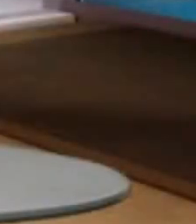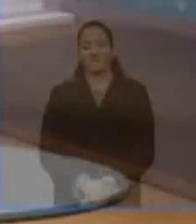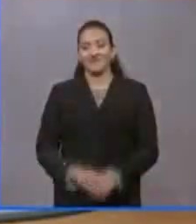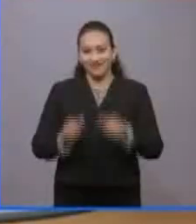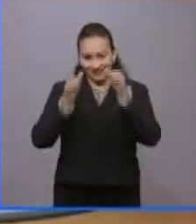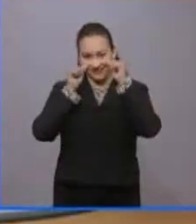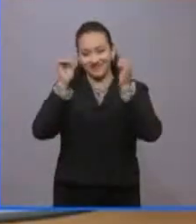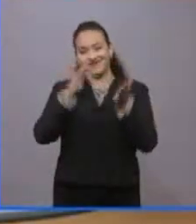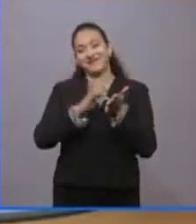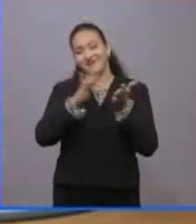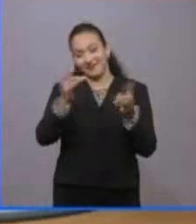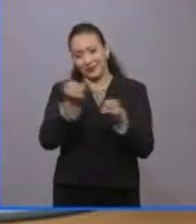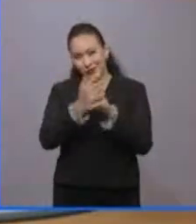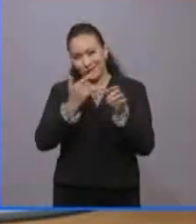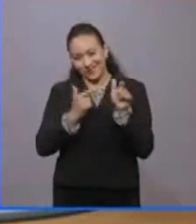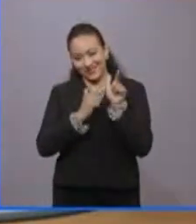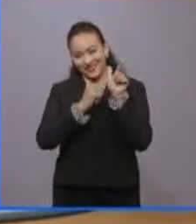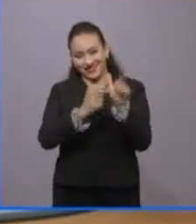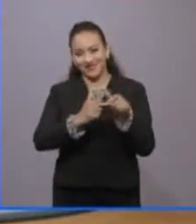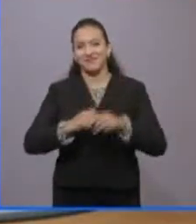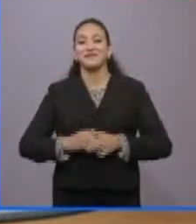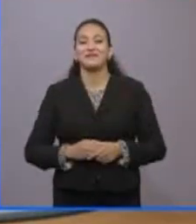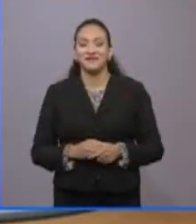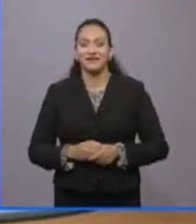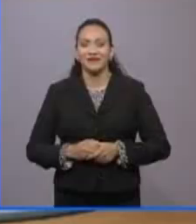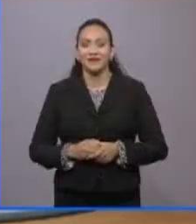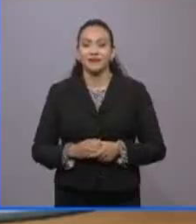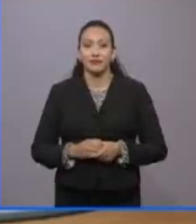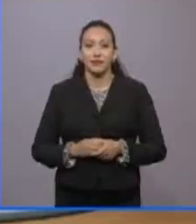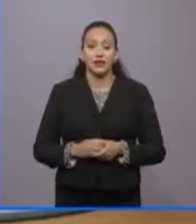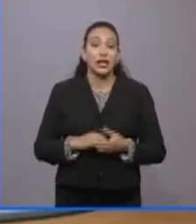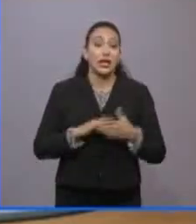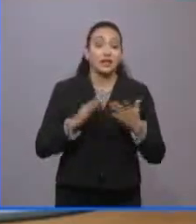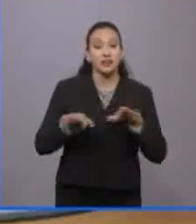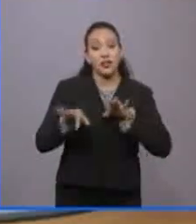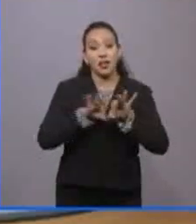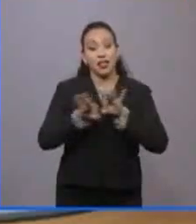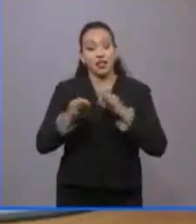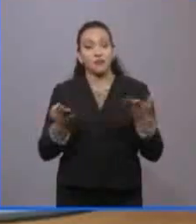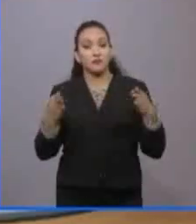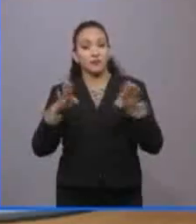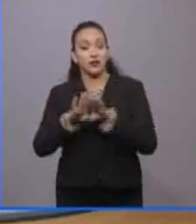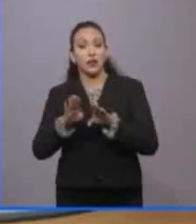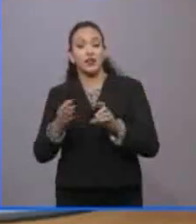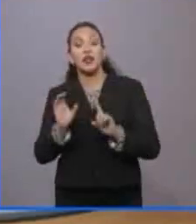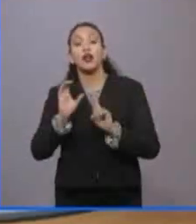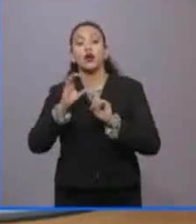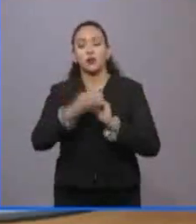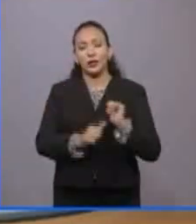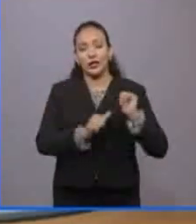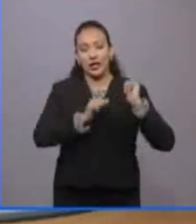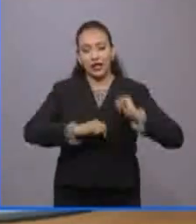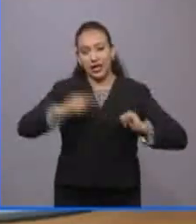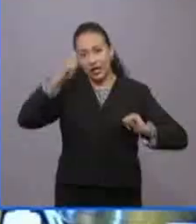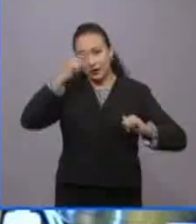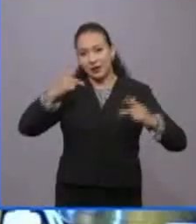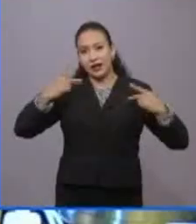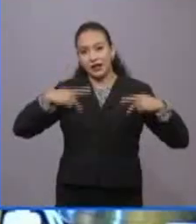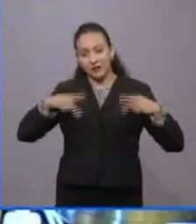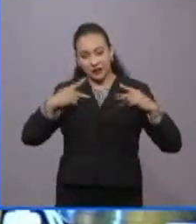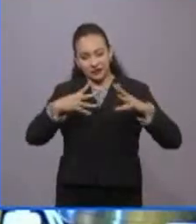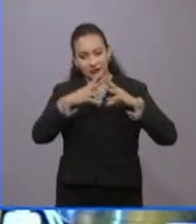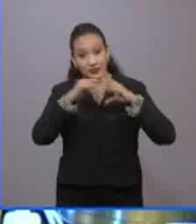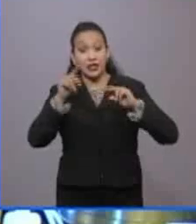Gracias por continuar con nosotros. Tenemos más noticias. A clausurar los trabajos del Comité contra la Desaparición Forzada de Naciones